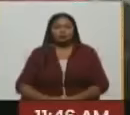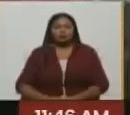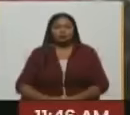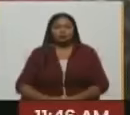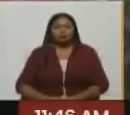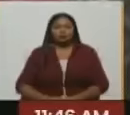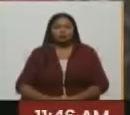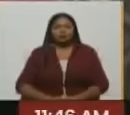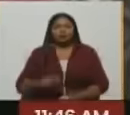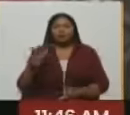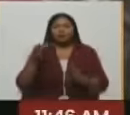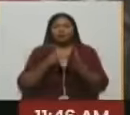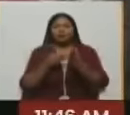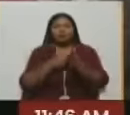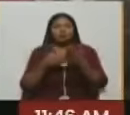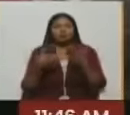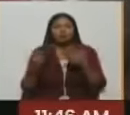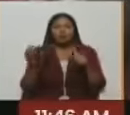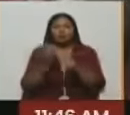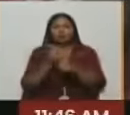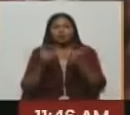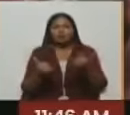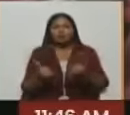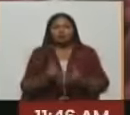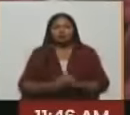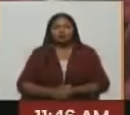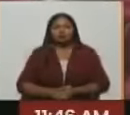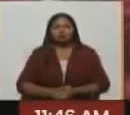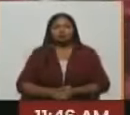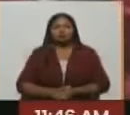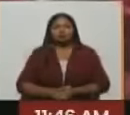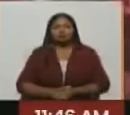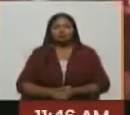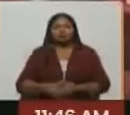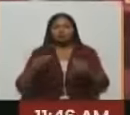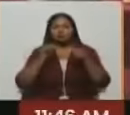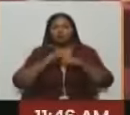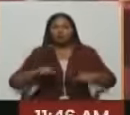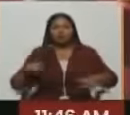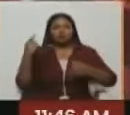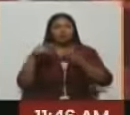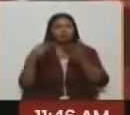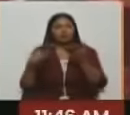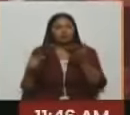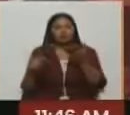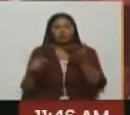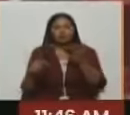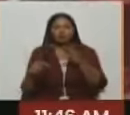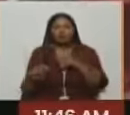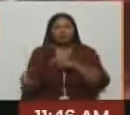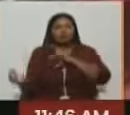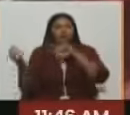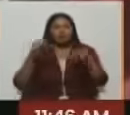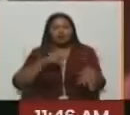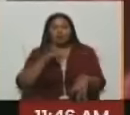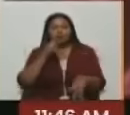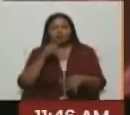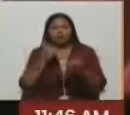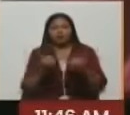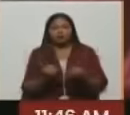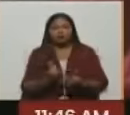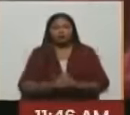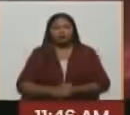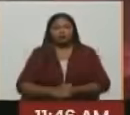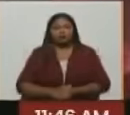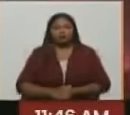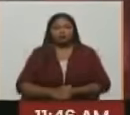incautados, 1.000 millones de dólares en Portugal y así sucesivamente para saquear literalmente